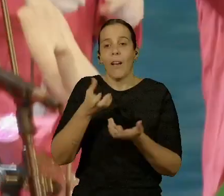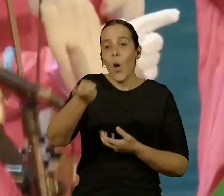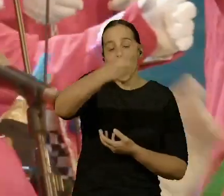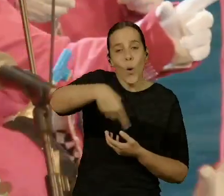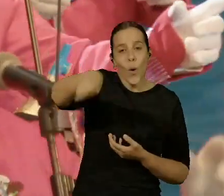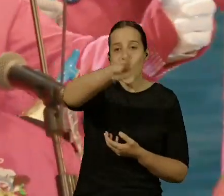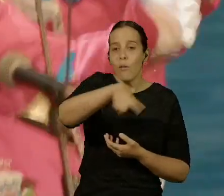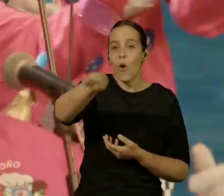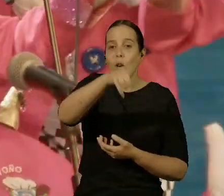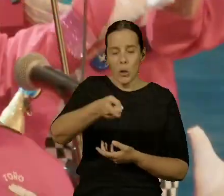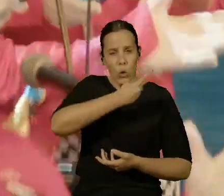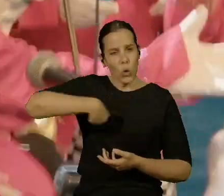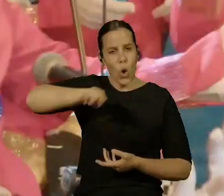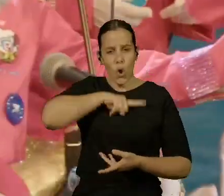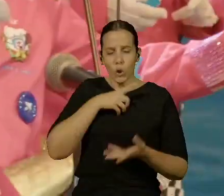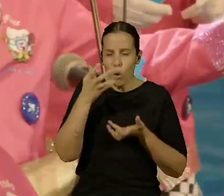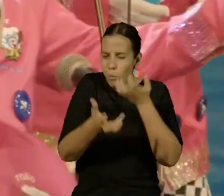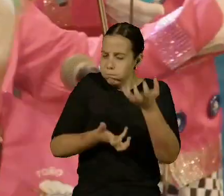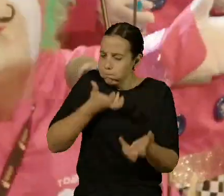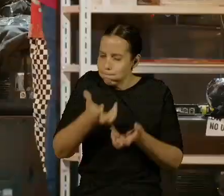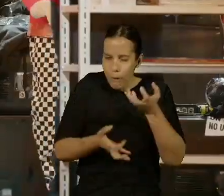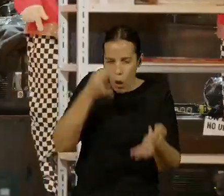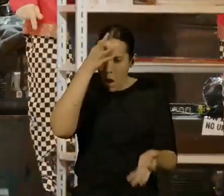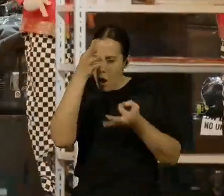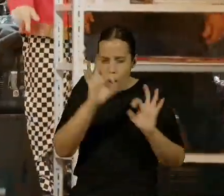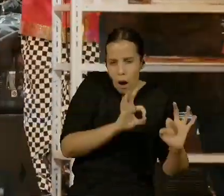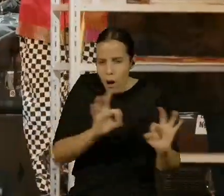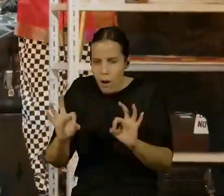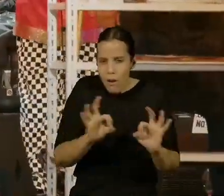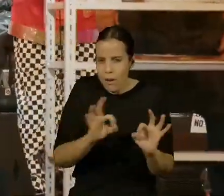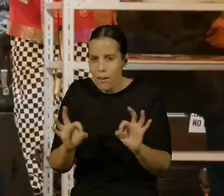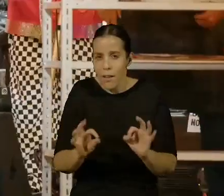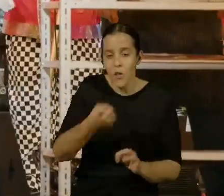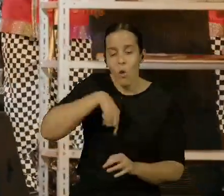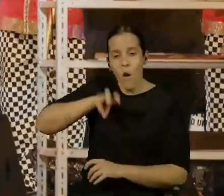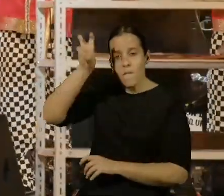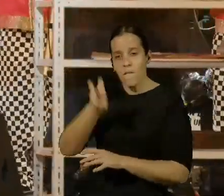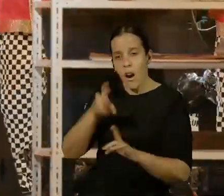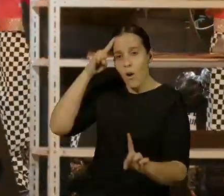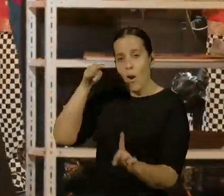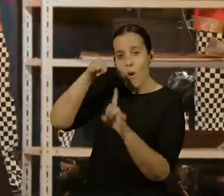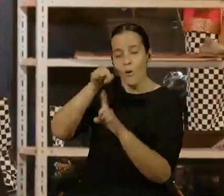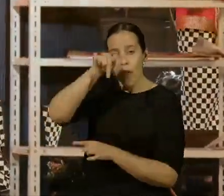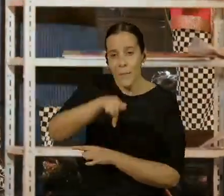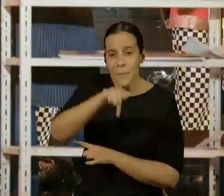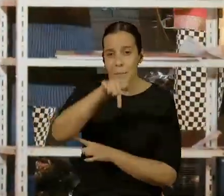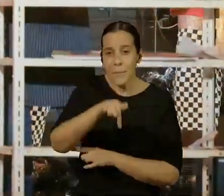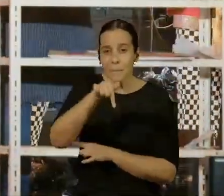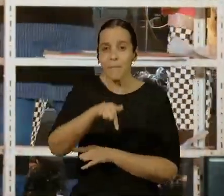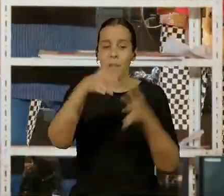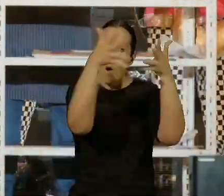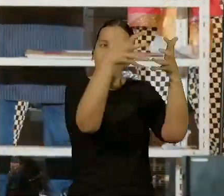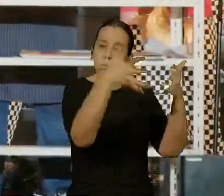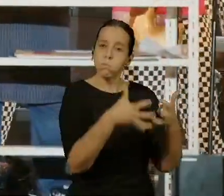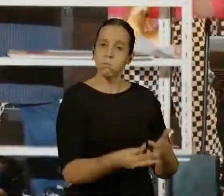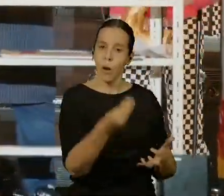lo haremos con mucho esmero. Hemos venido a hacer varias